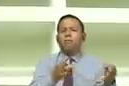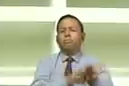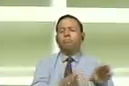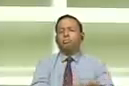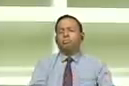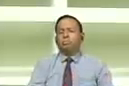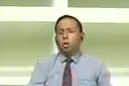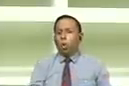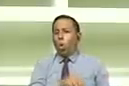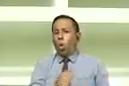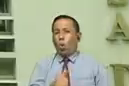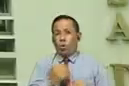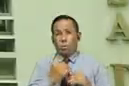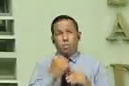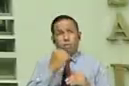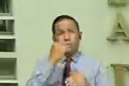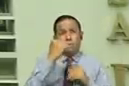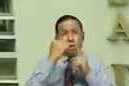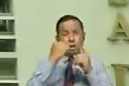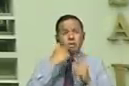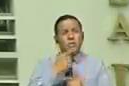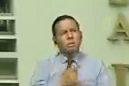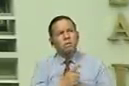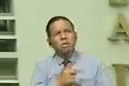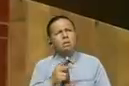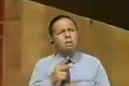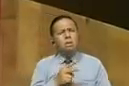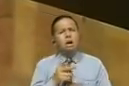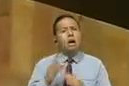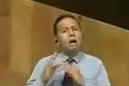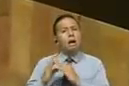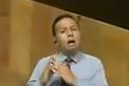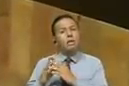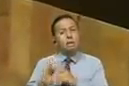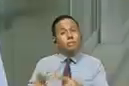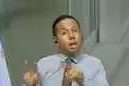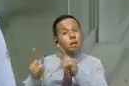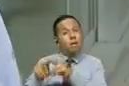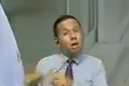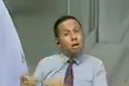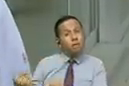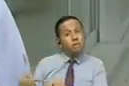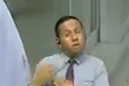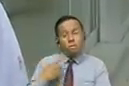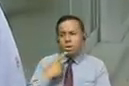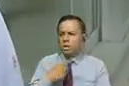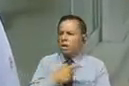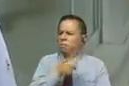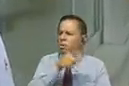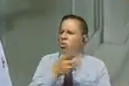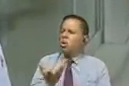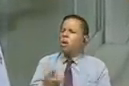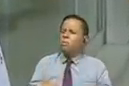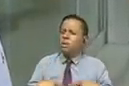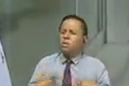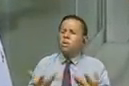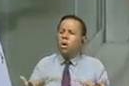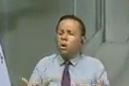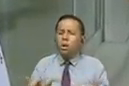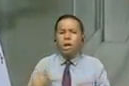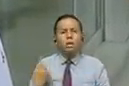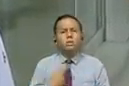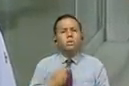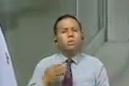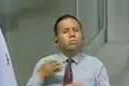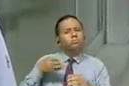otros pisos solicitaron en la Casa de Valores información de una funcionaria. La diligencia consistía solo en allanamientos con la finalidad